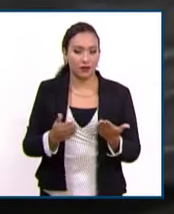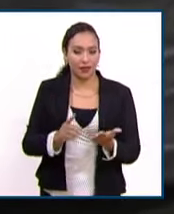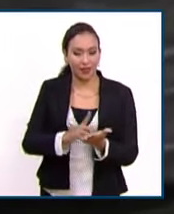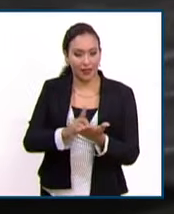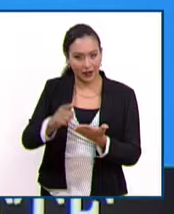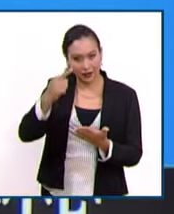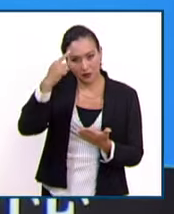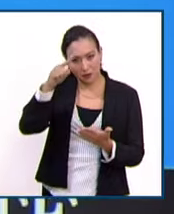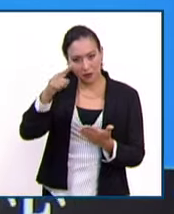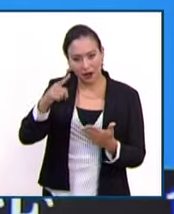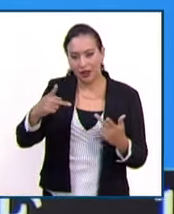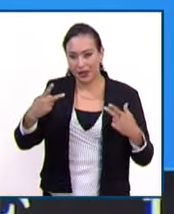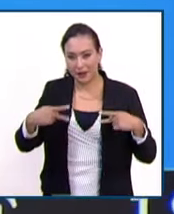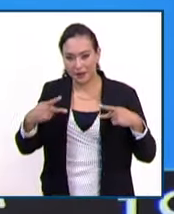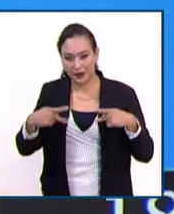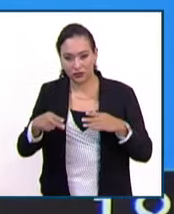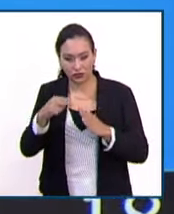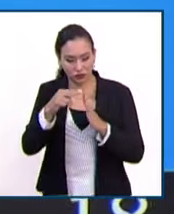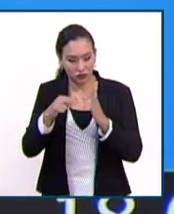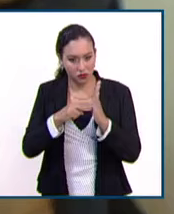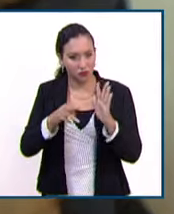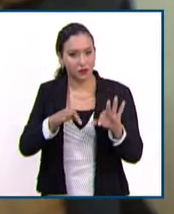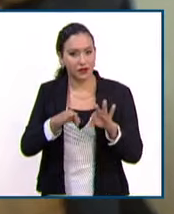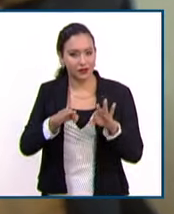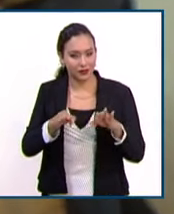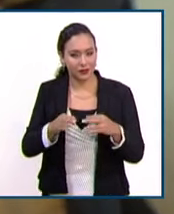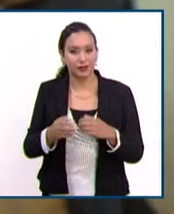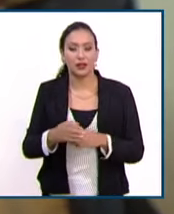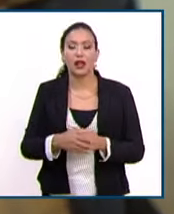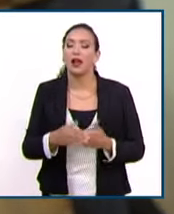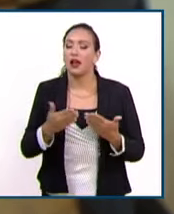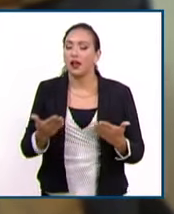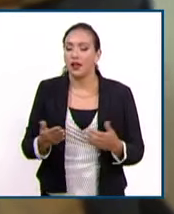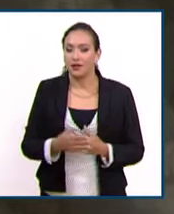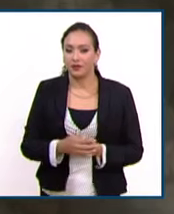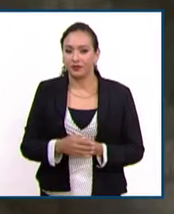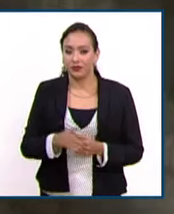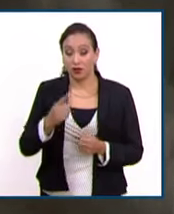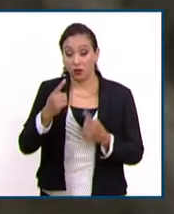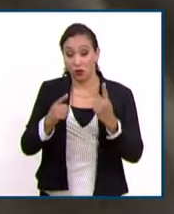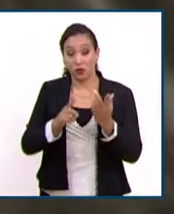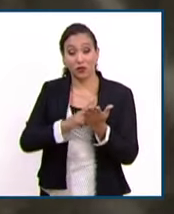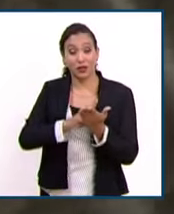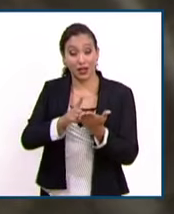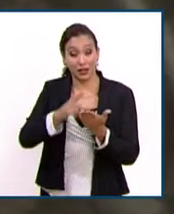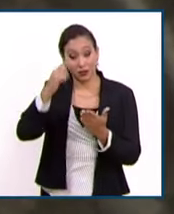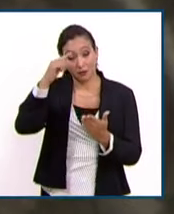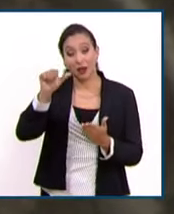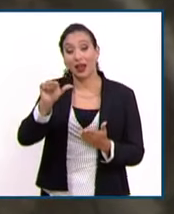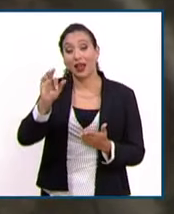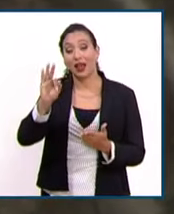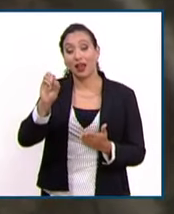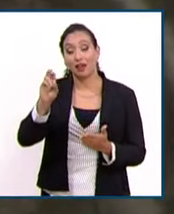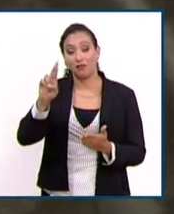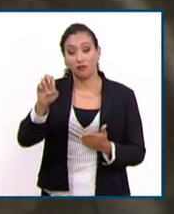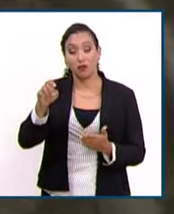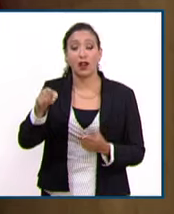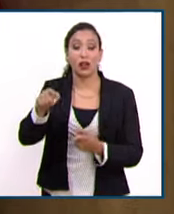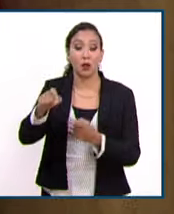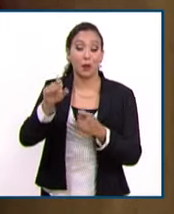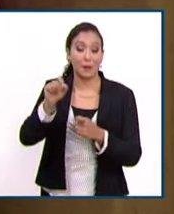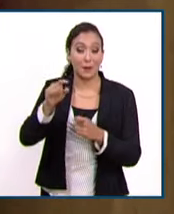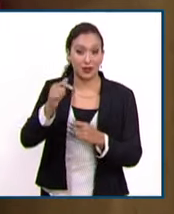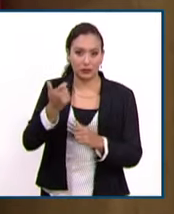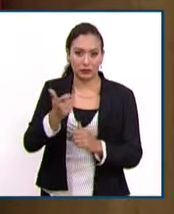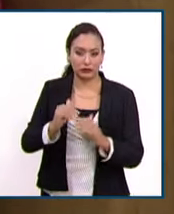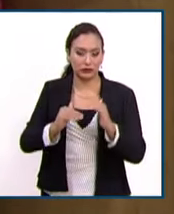la inmutabilidad de las normas, esto es, no existe un derecho para que las Afores cobren el mismo monto por